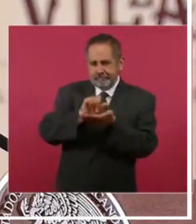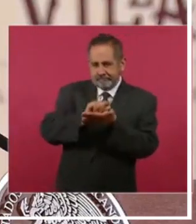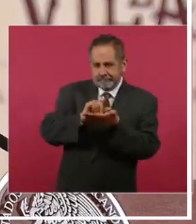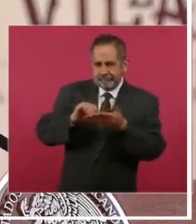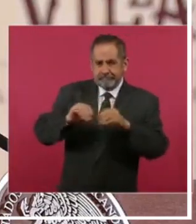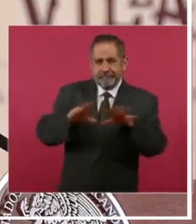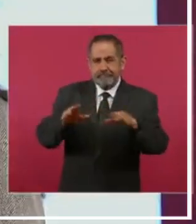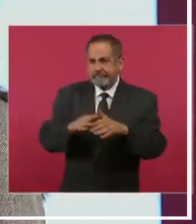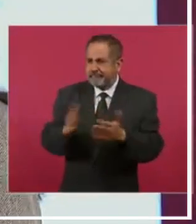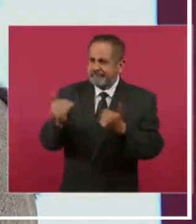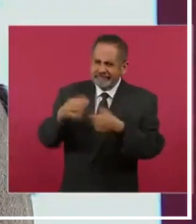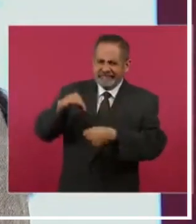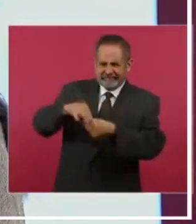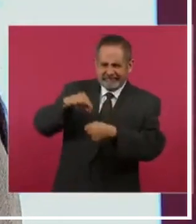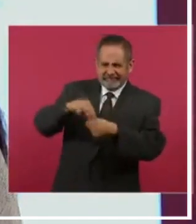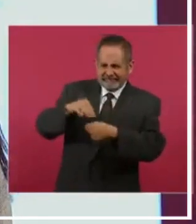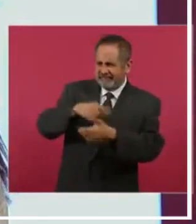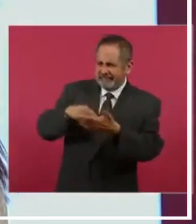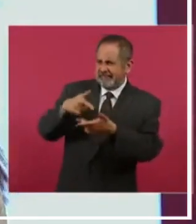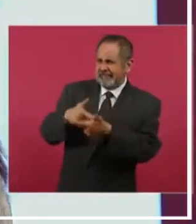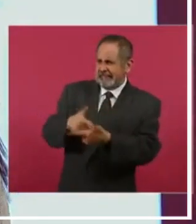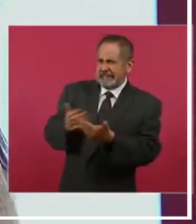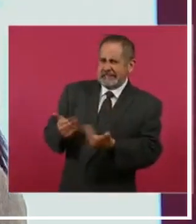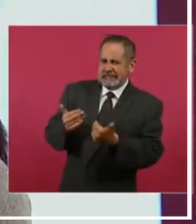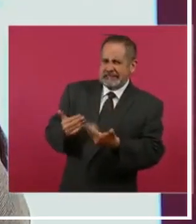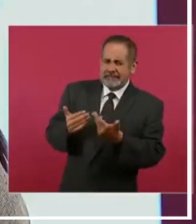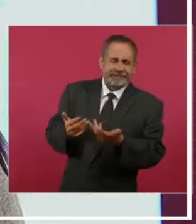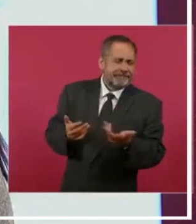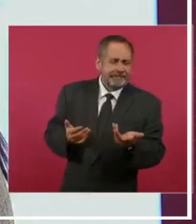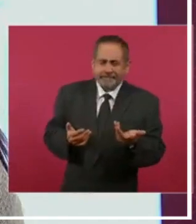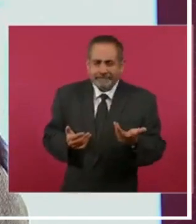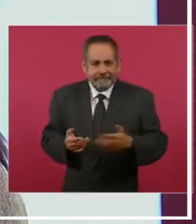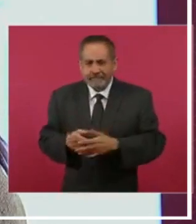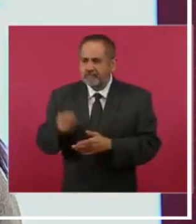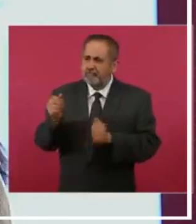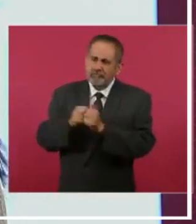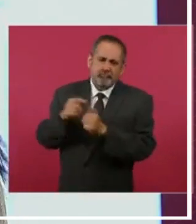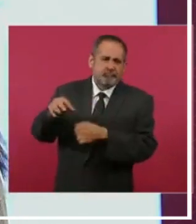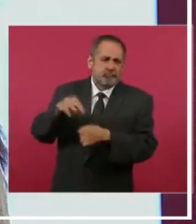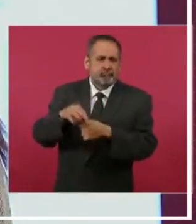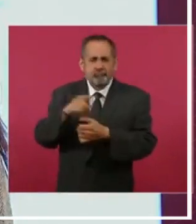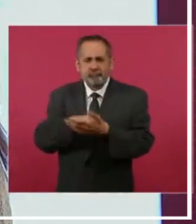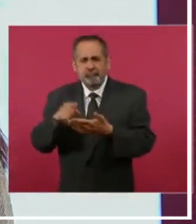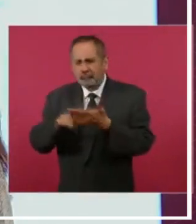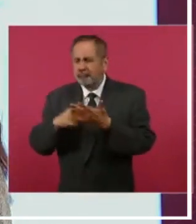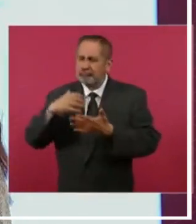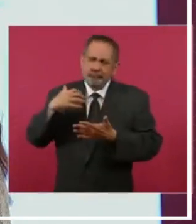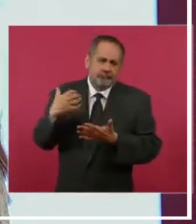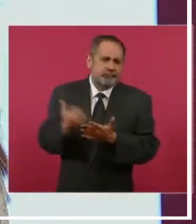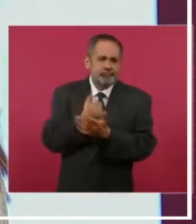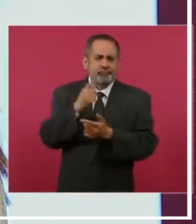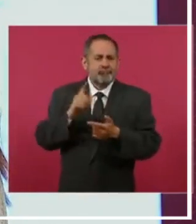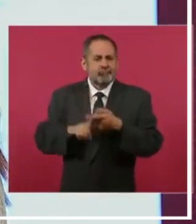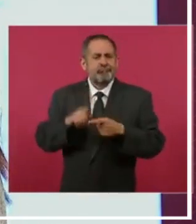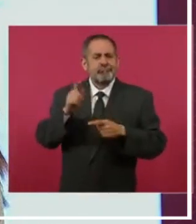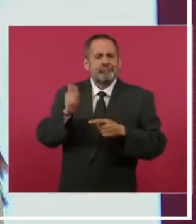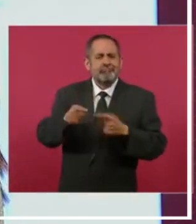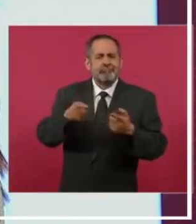supongo, sigan votando, acudan a las urnas, asegúrate que con tu voto que ganará quien